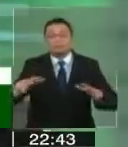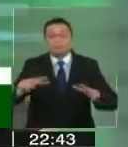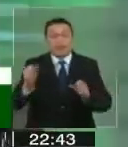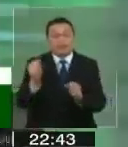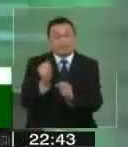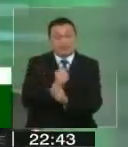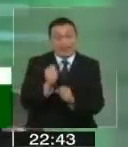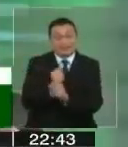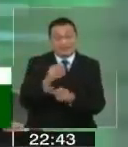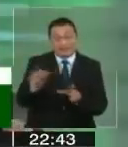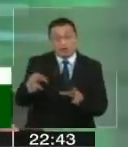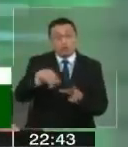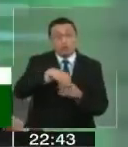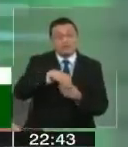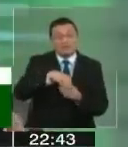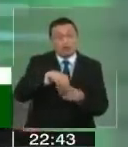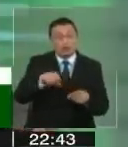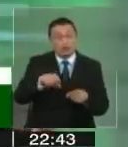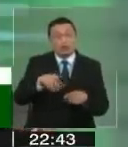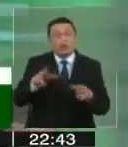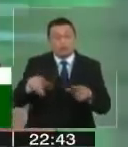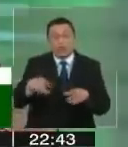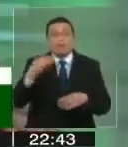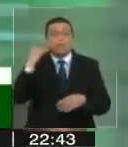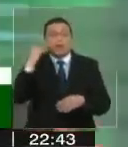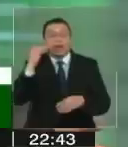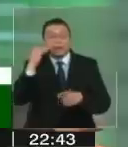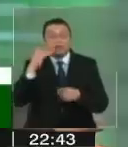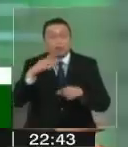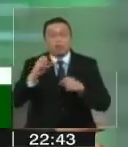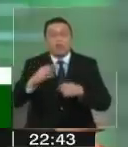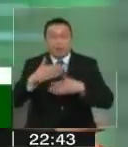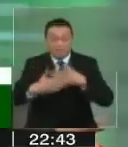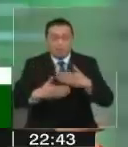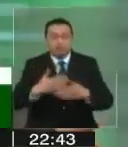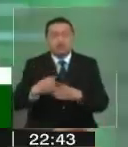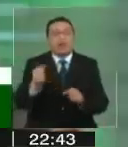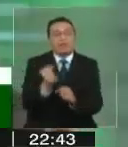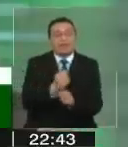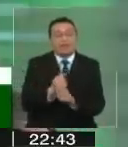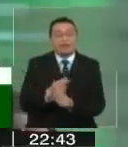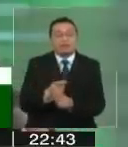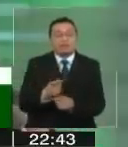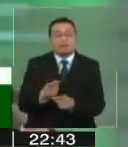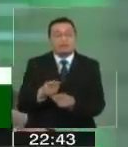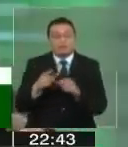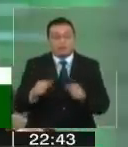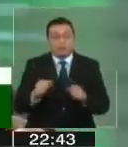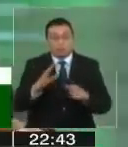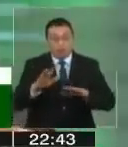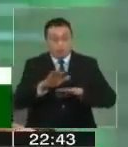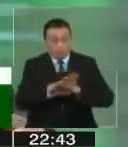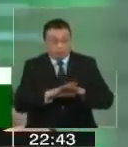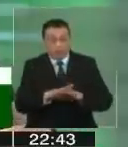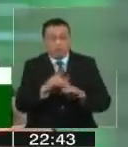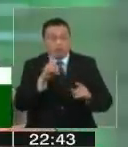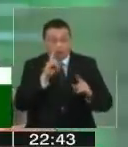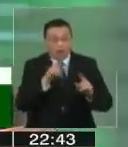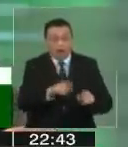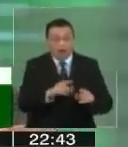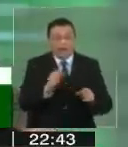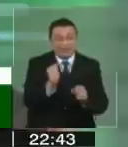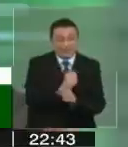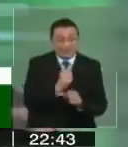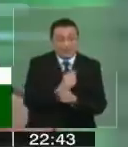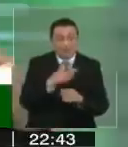talleres que existen inclusivos, en realidad son talleres para niños que sean funcionales para taller. Talleres protegidos, ¿no es cierto? O